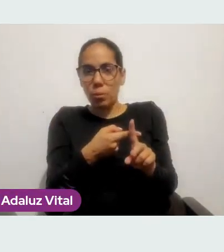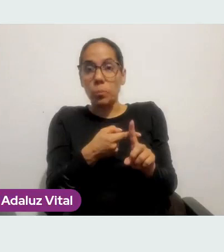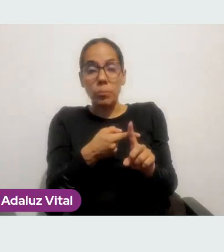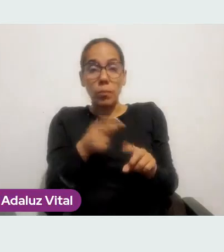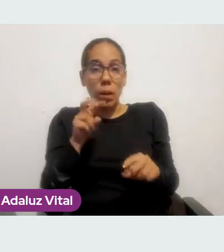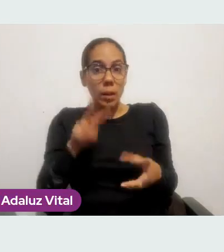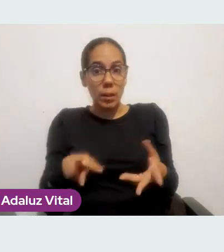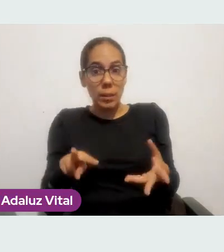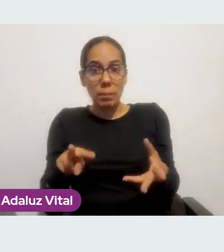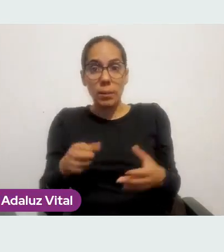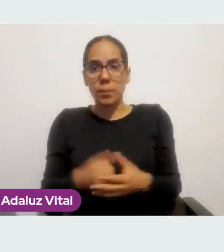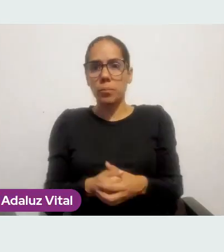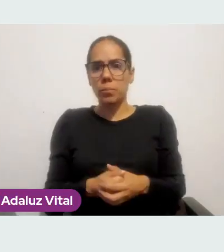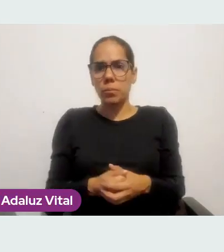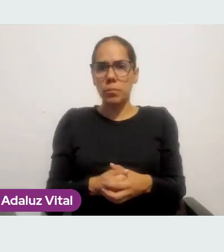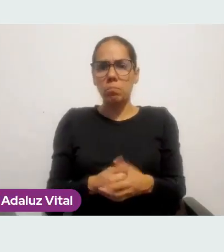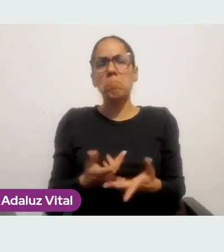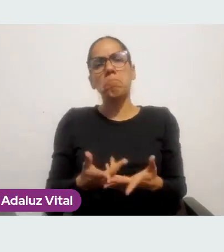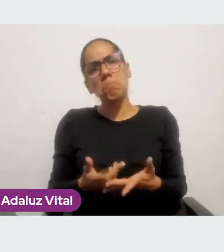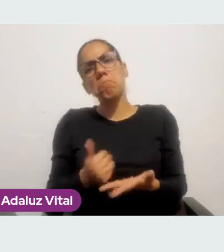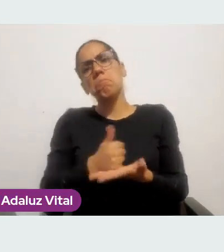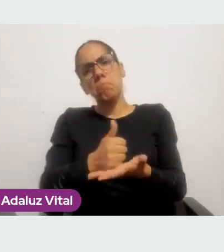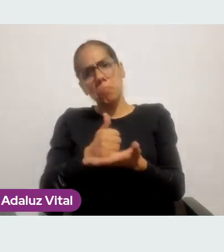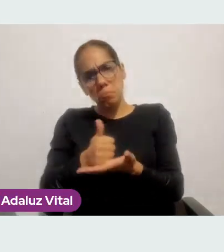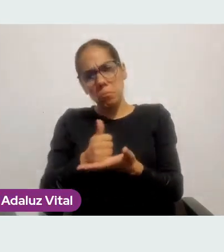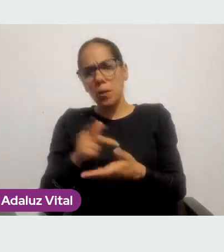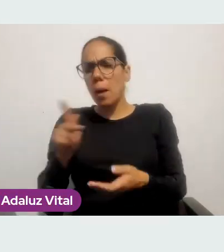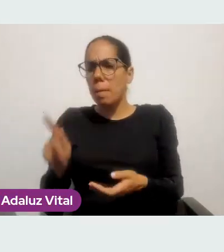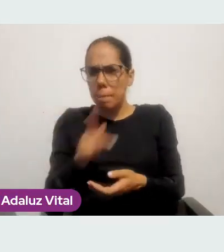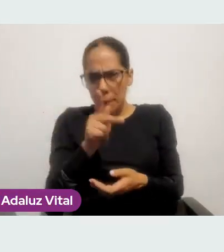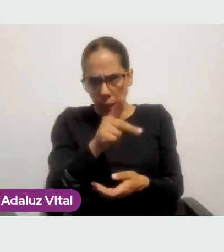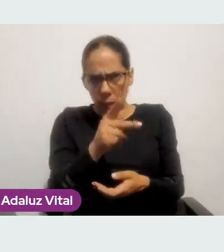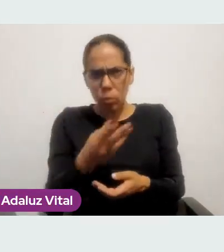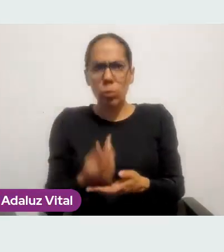fueron deseados y planeados, ¿no?